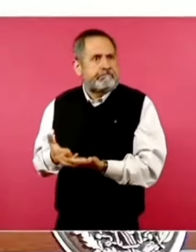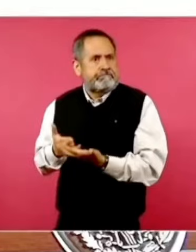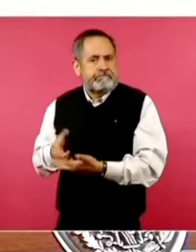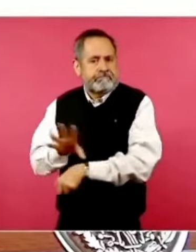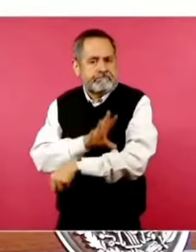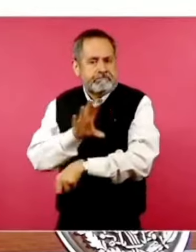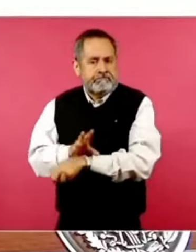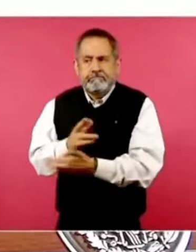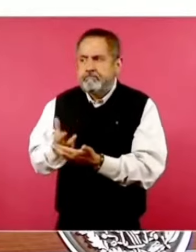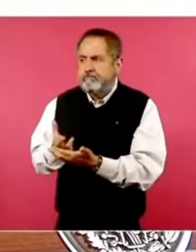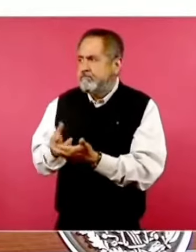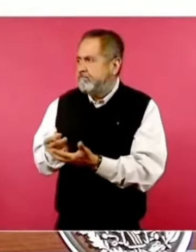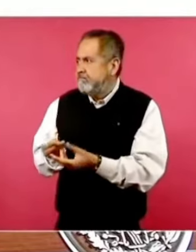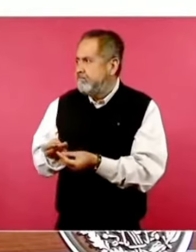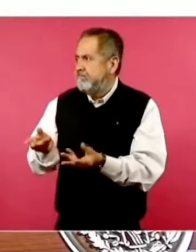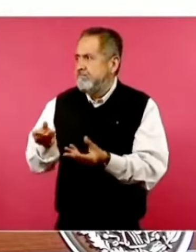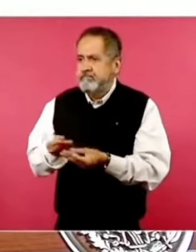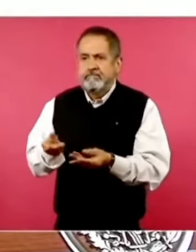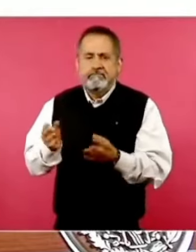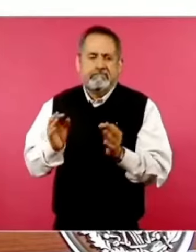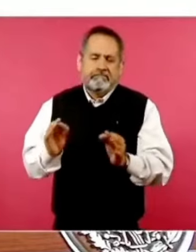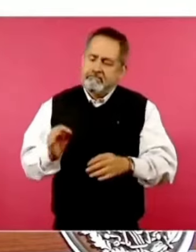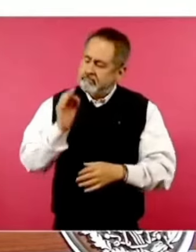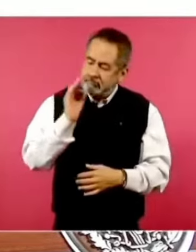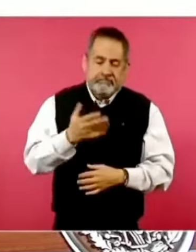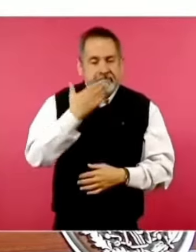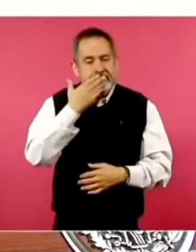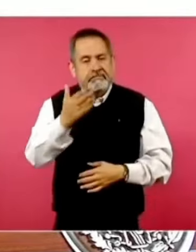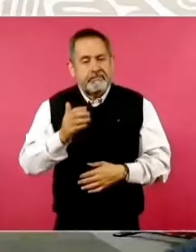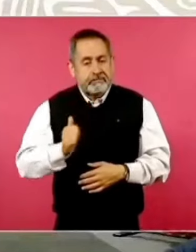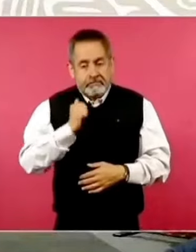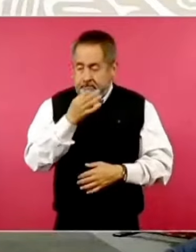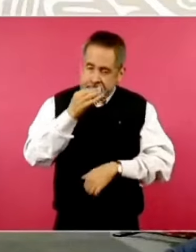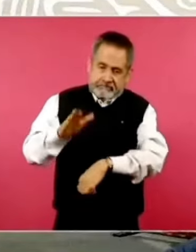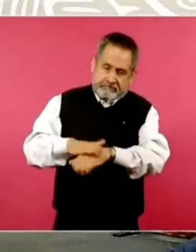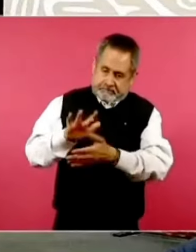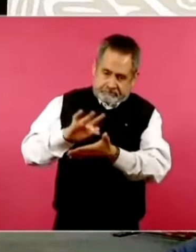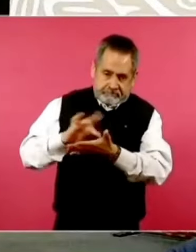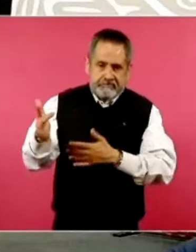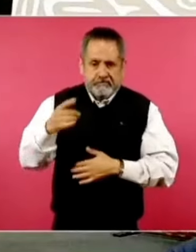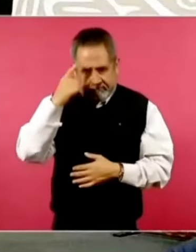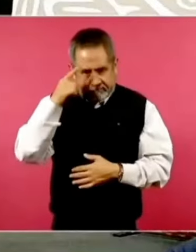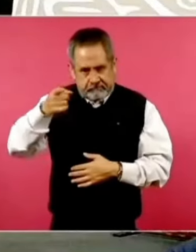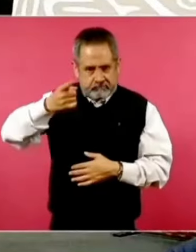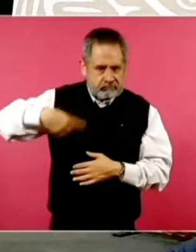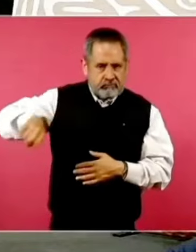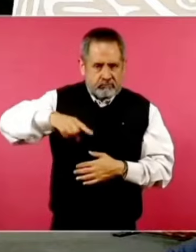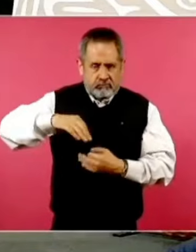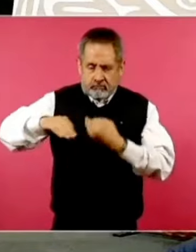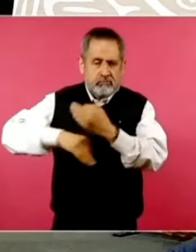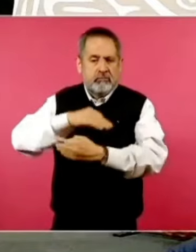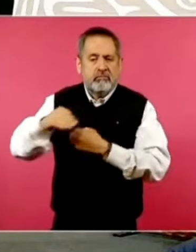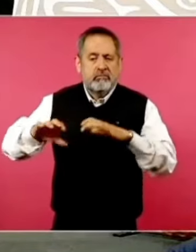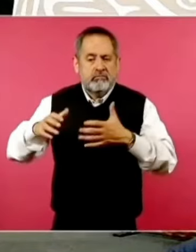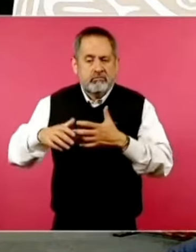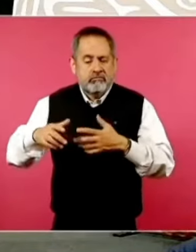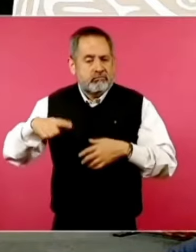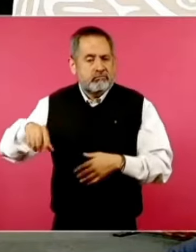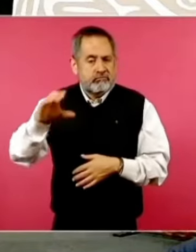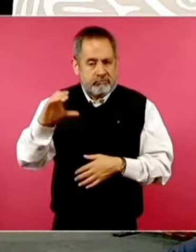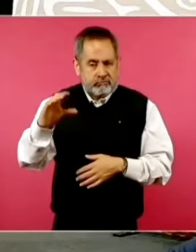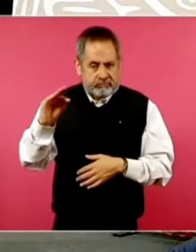energía entonces aprovecho para agradecerle a todos los técnicos y por eso